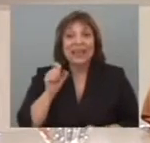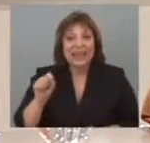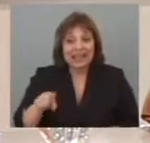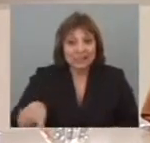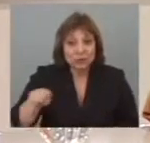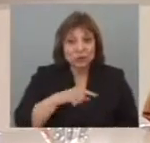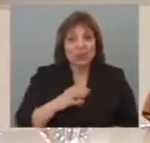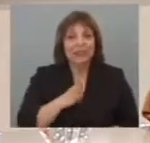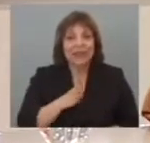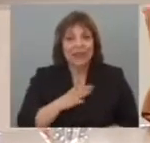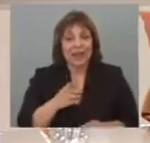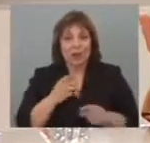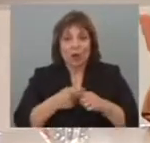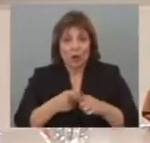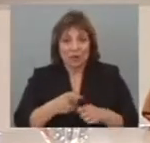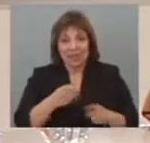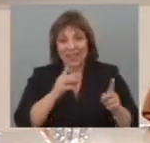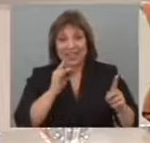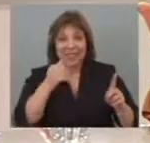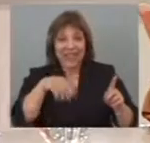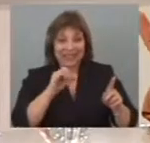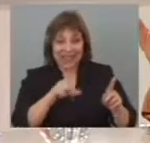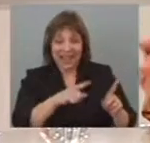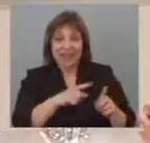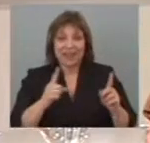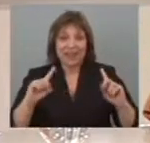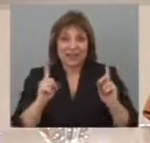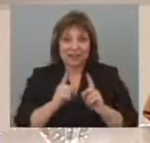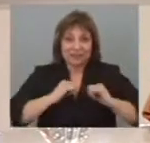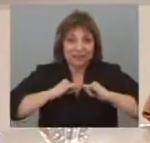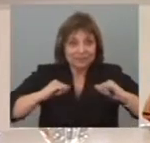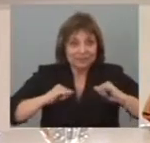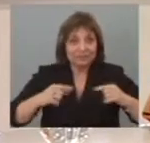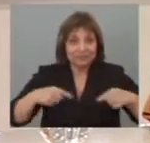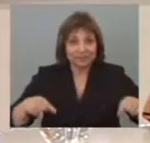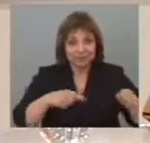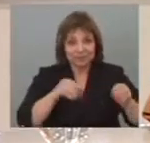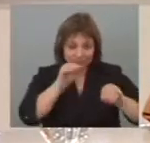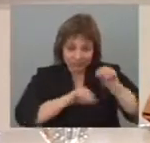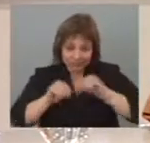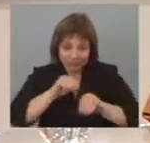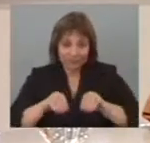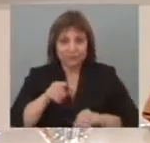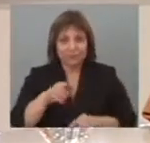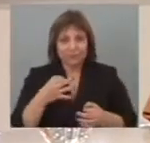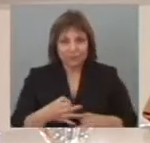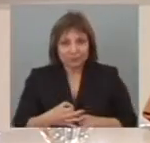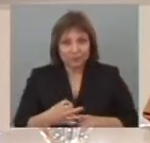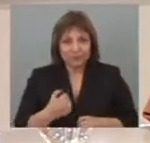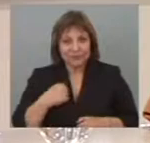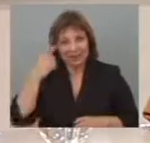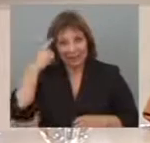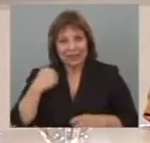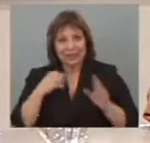sus noviazgos. Bueno, Daniel lo sabe muy bien porque hizo la sistematización de la campaña, ¿no? Y ahí nos encontramos que en realidad no estábamos nada